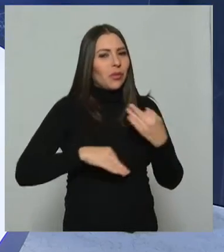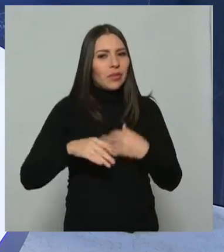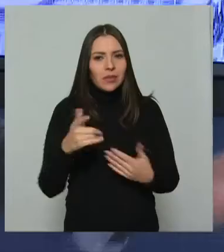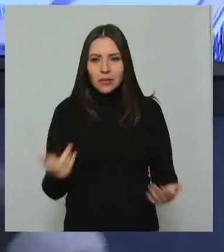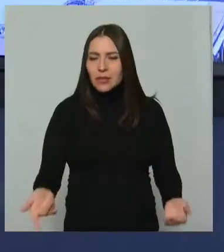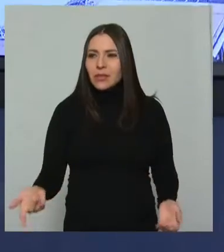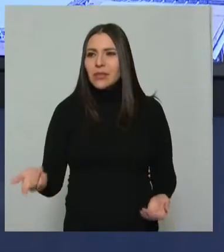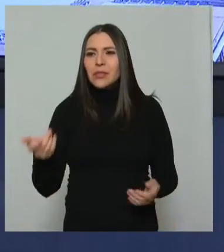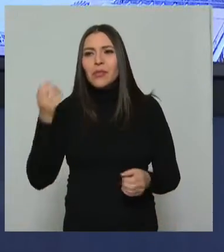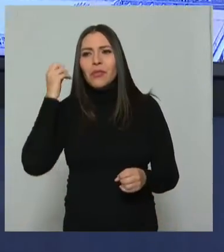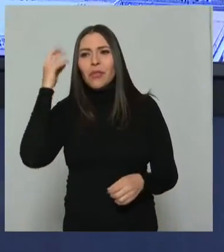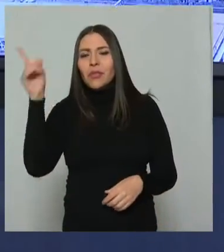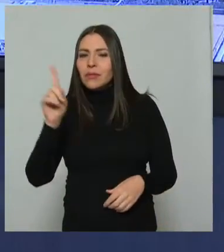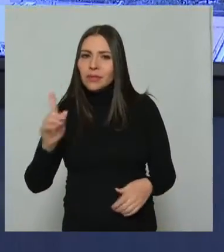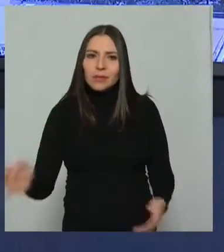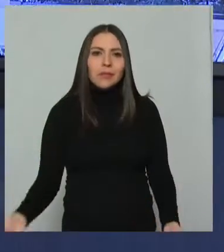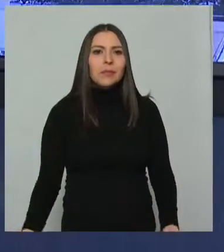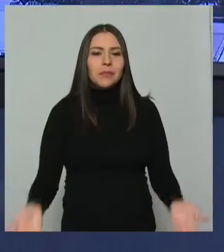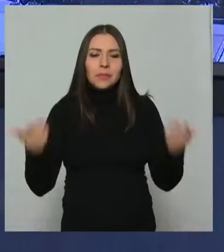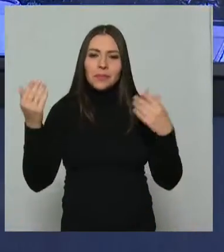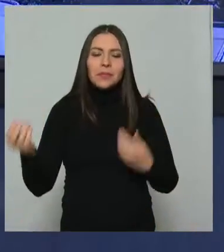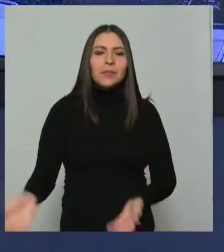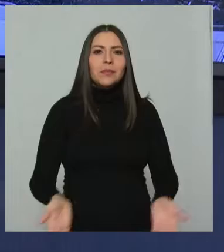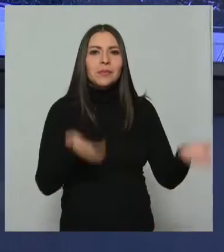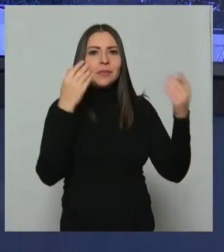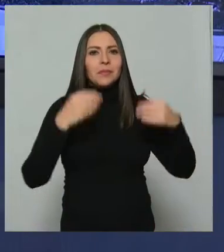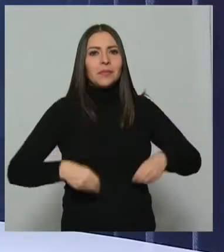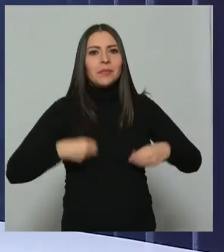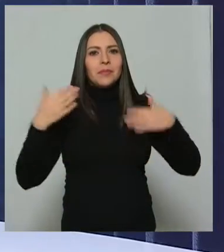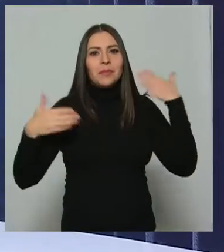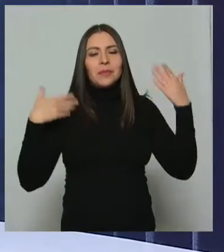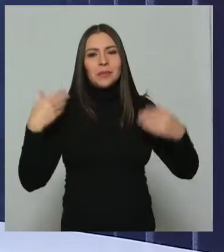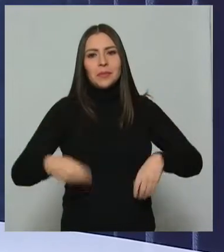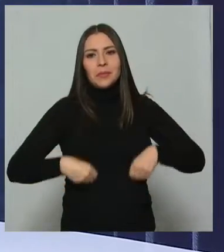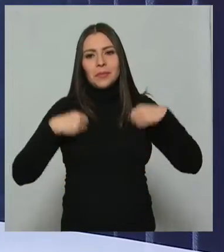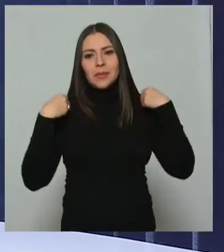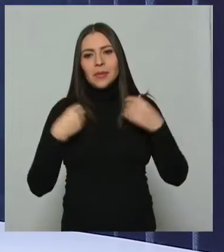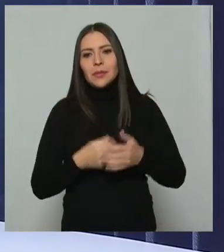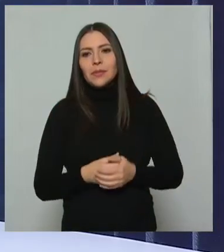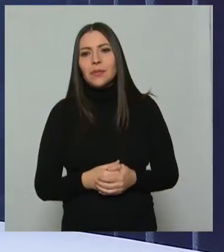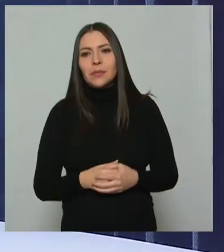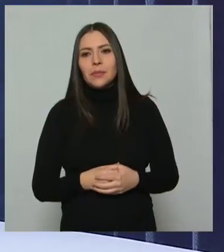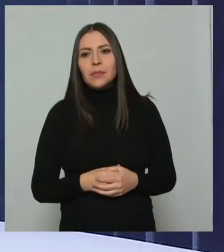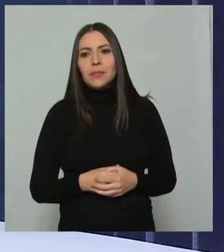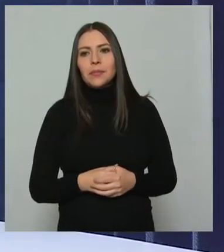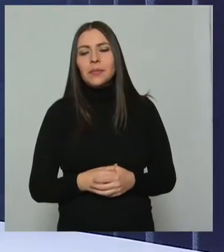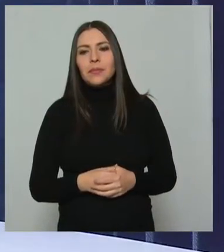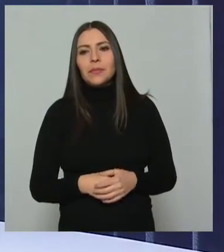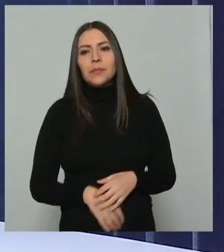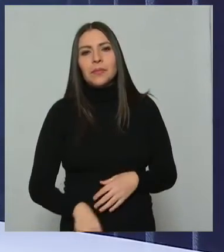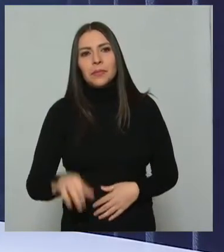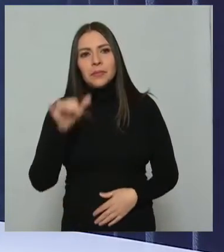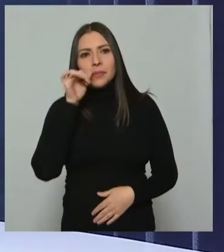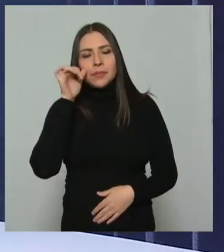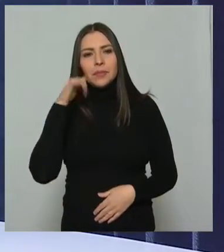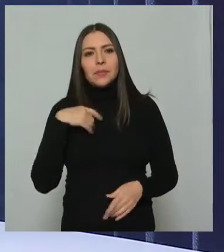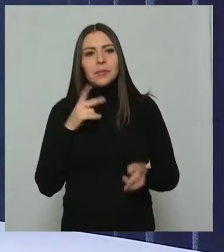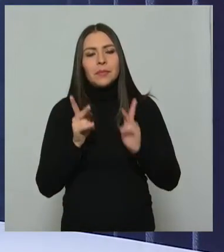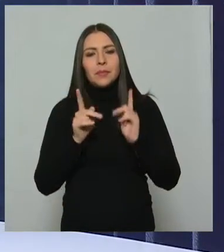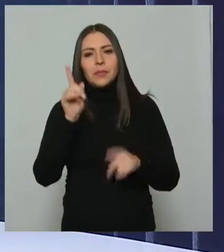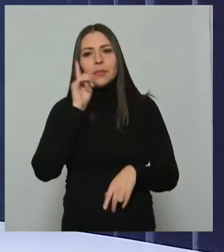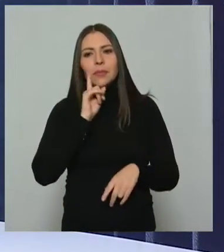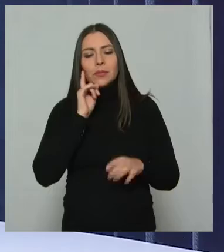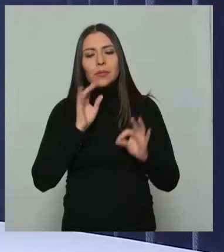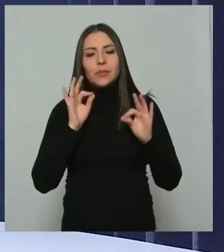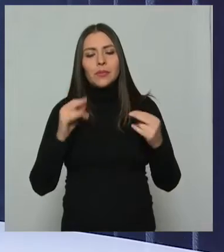levántense y anden, vayan, salgan a vivir la vida, señores. Bueno, justamente platicaba anteayer con una persona de origen